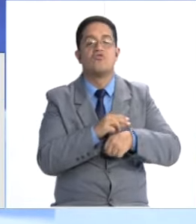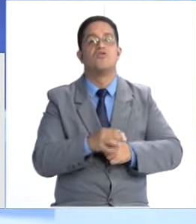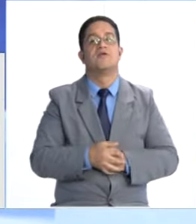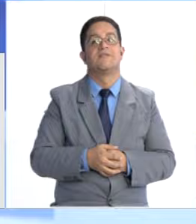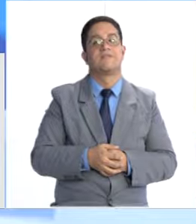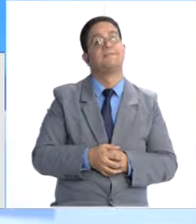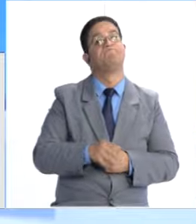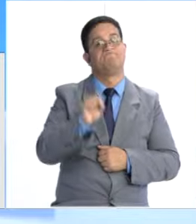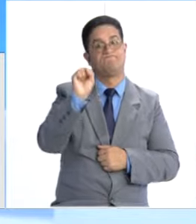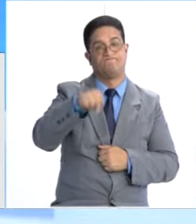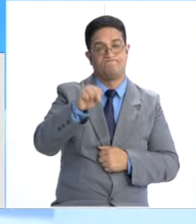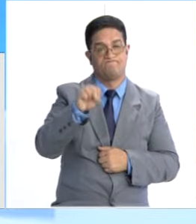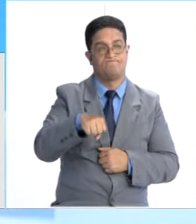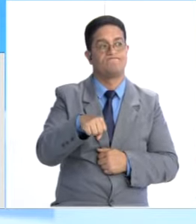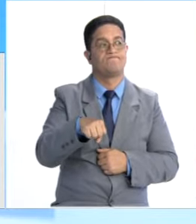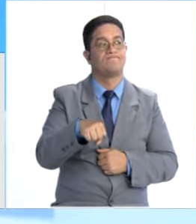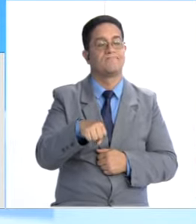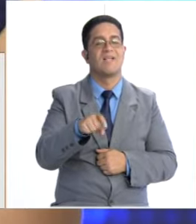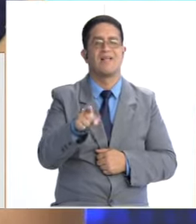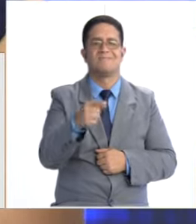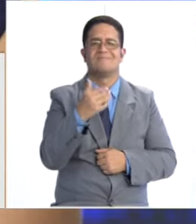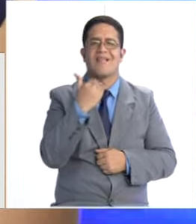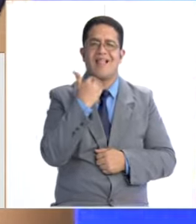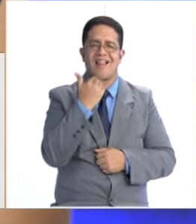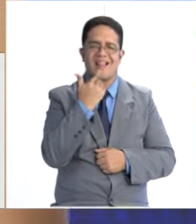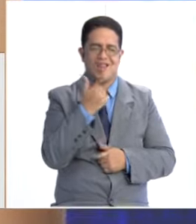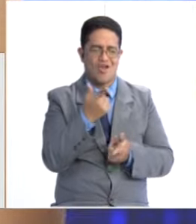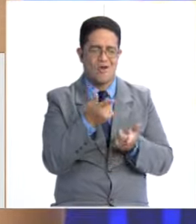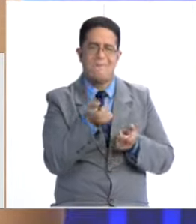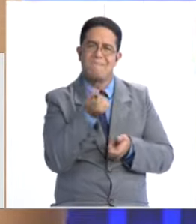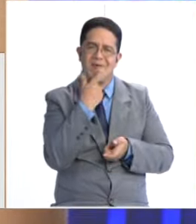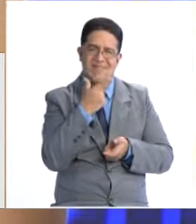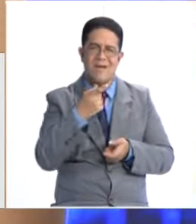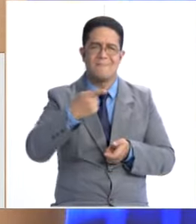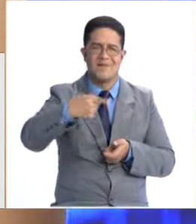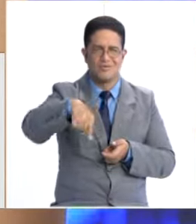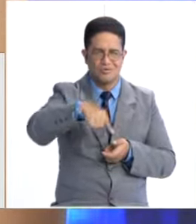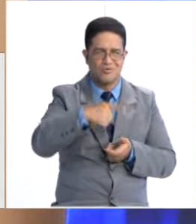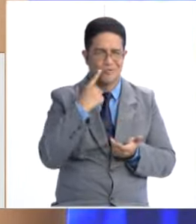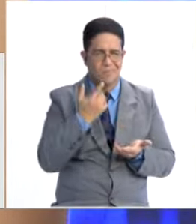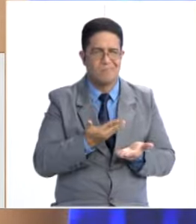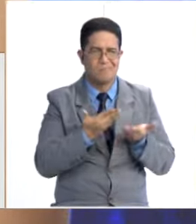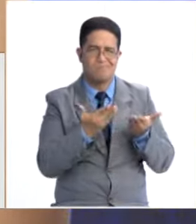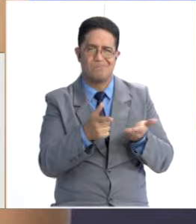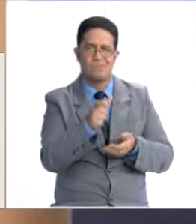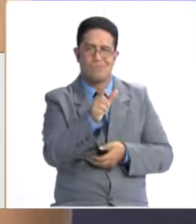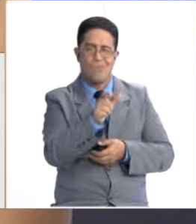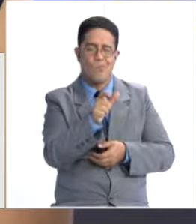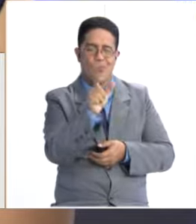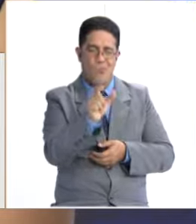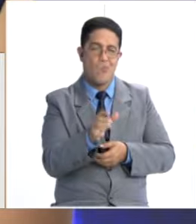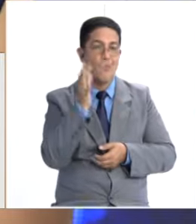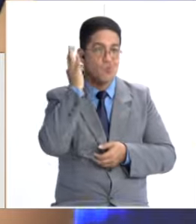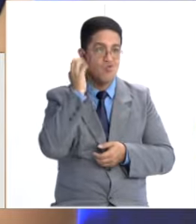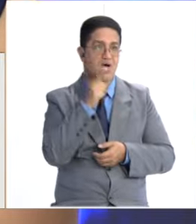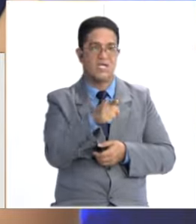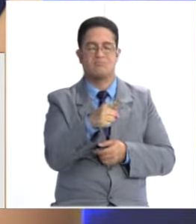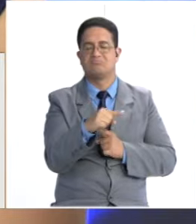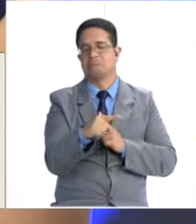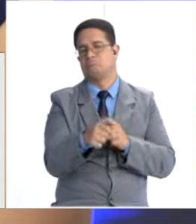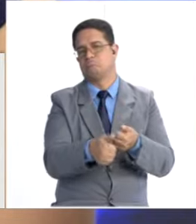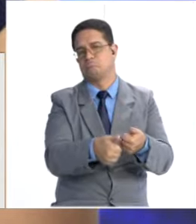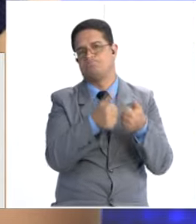el Muxer, que es el producto, el medicamento que nosotros tenemos para la línea de la mujer, es muy bondadoso,